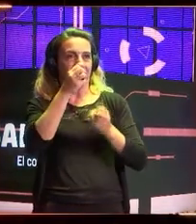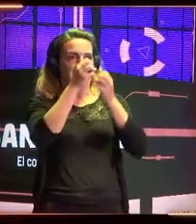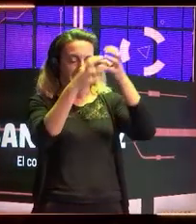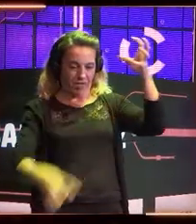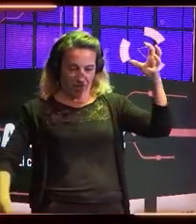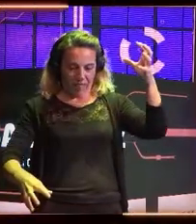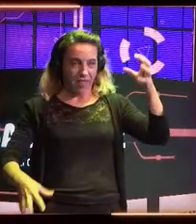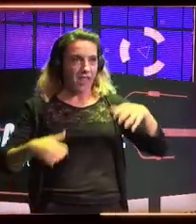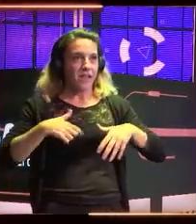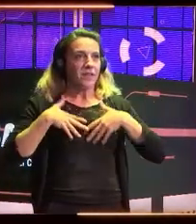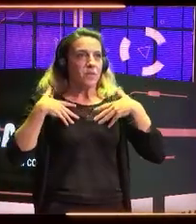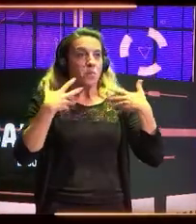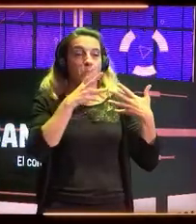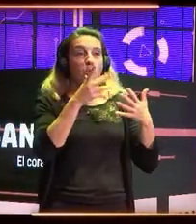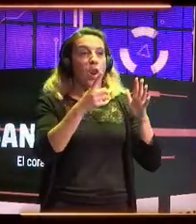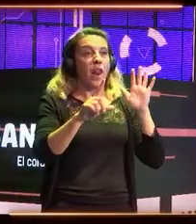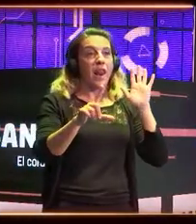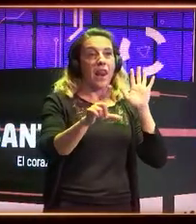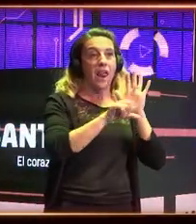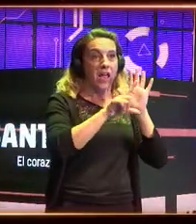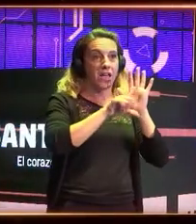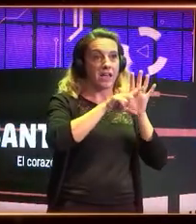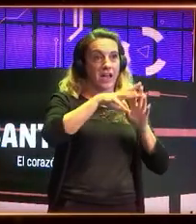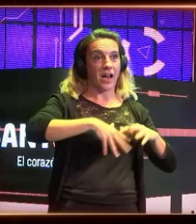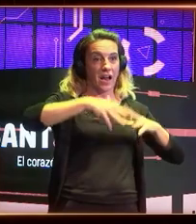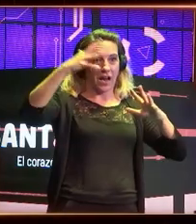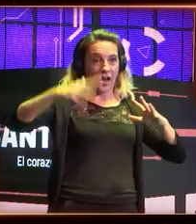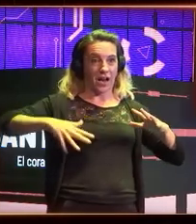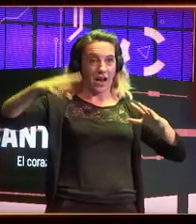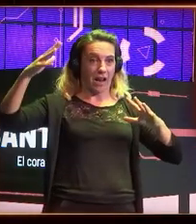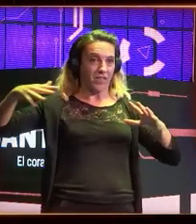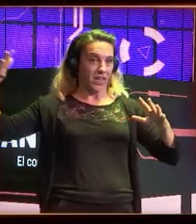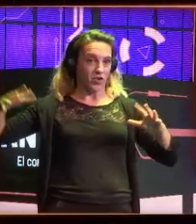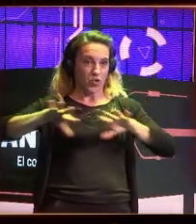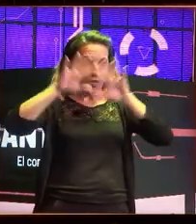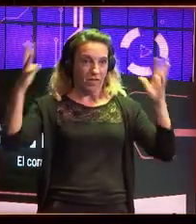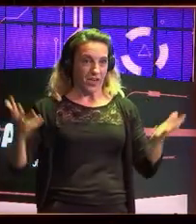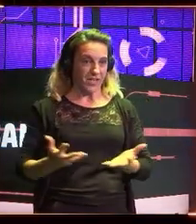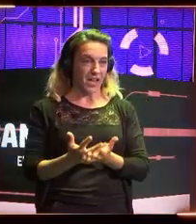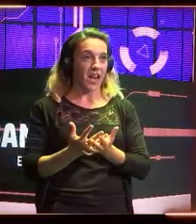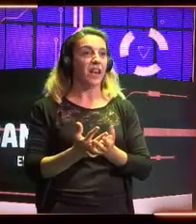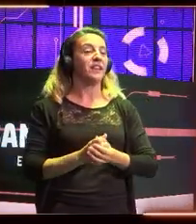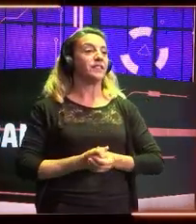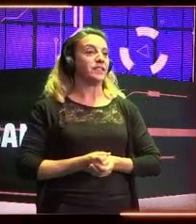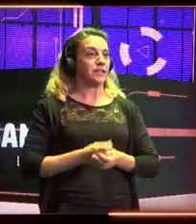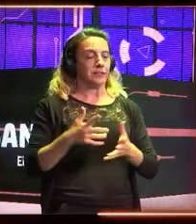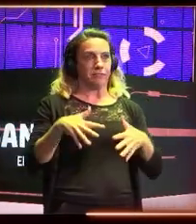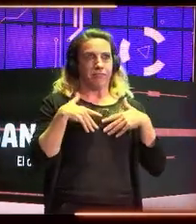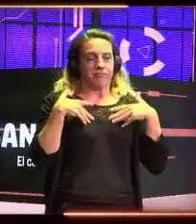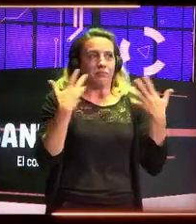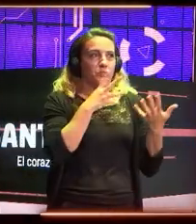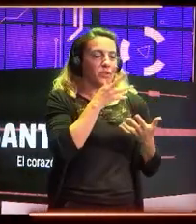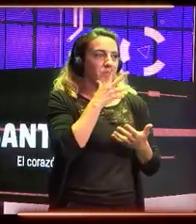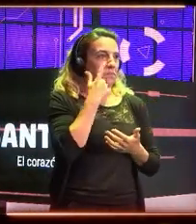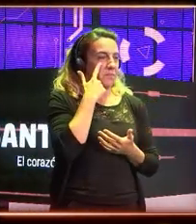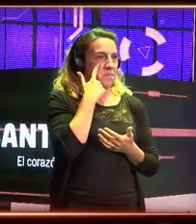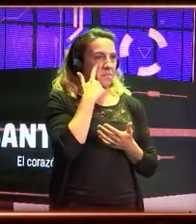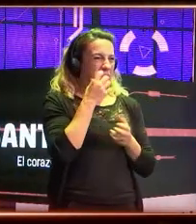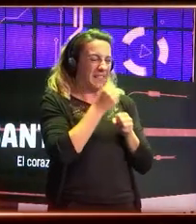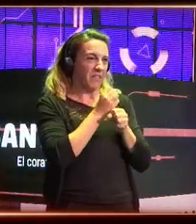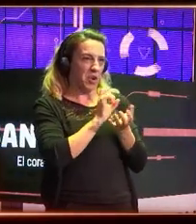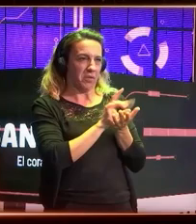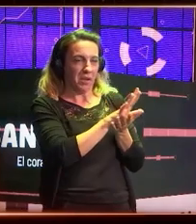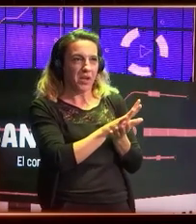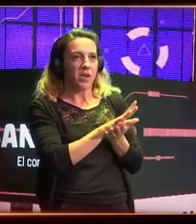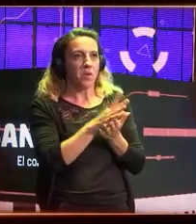viene detrás es la ley de la gravitación universal y esto me emociona Porque mira tío te pueden echar del trabajo te